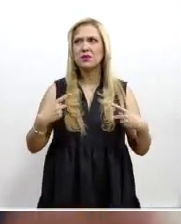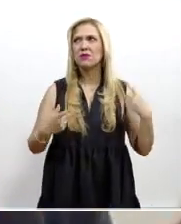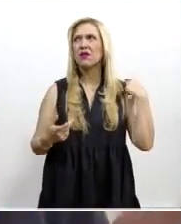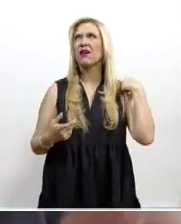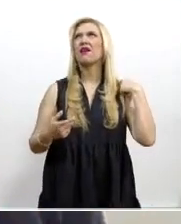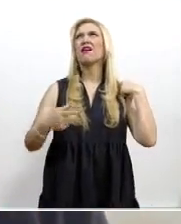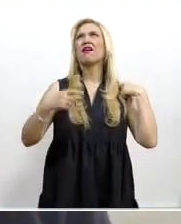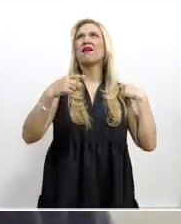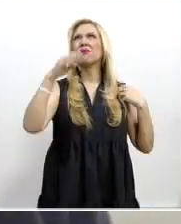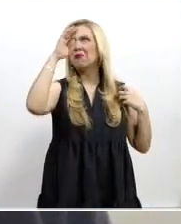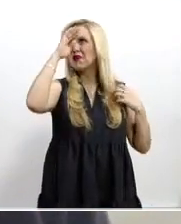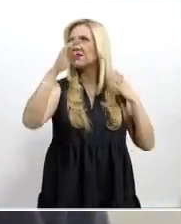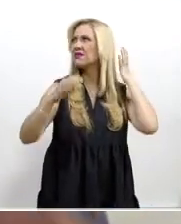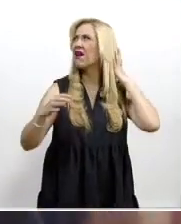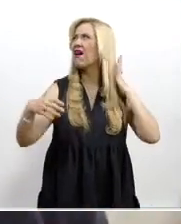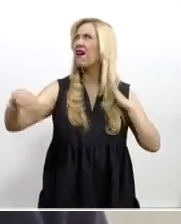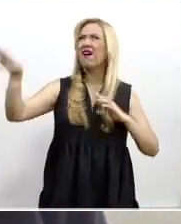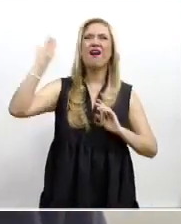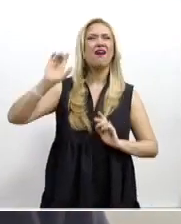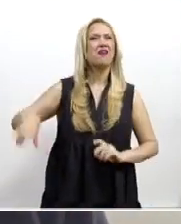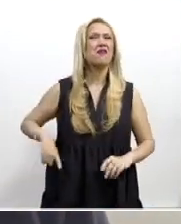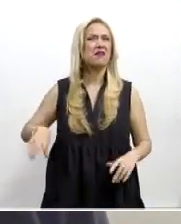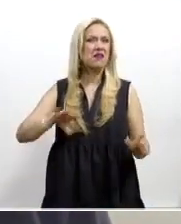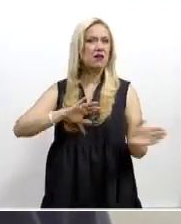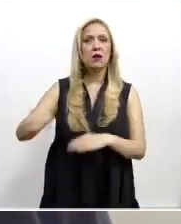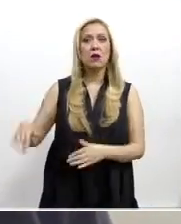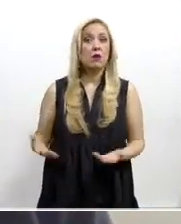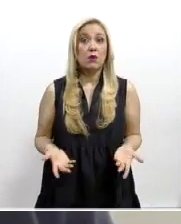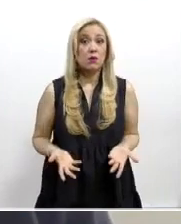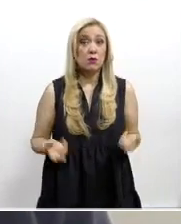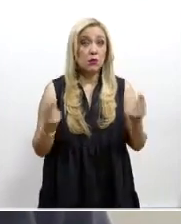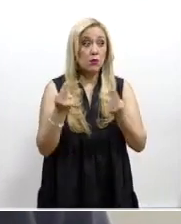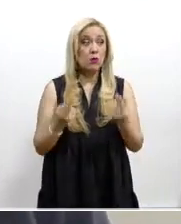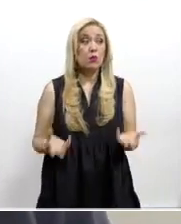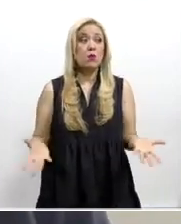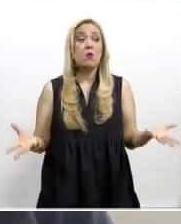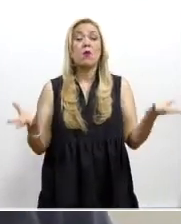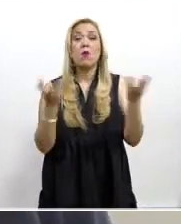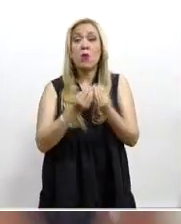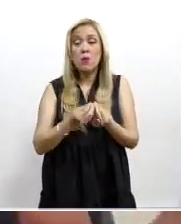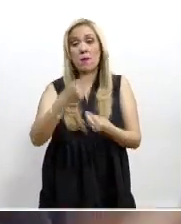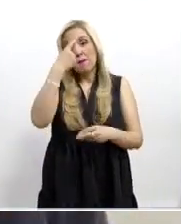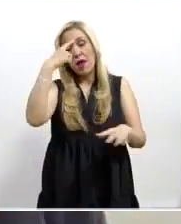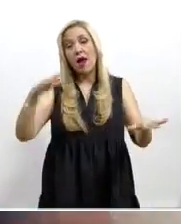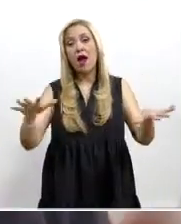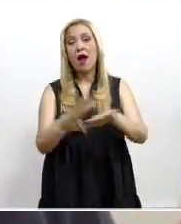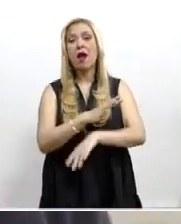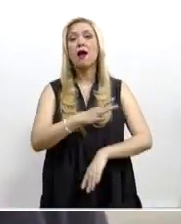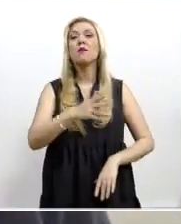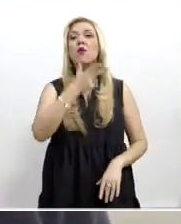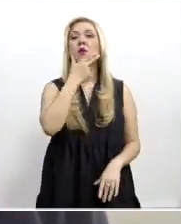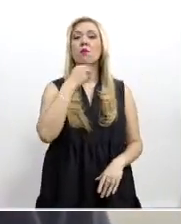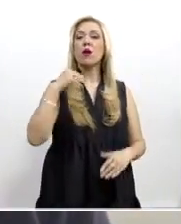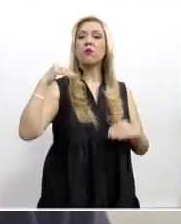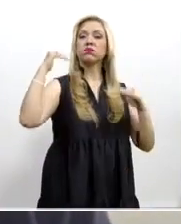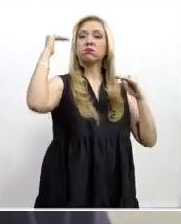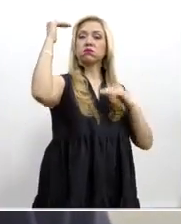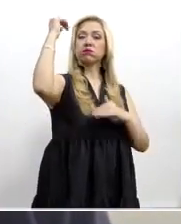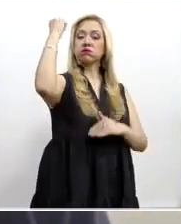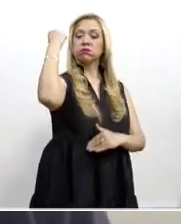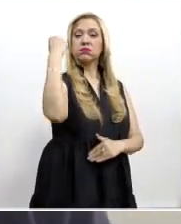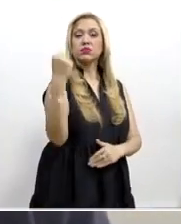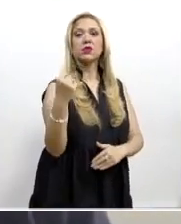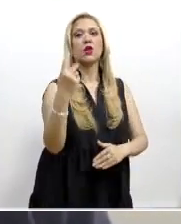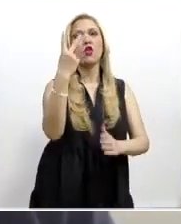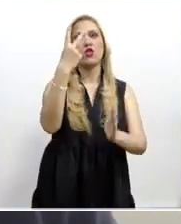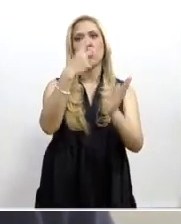esas partes de cómo transformar esta cultura patriarcal que tiene más de 2000 años